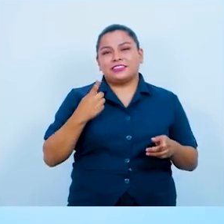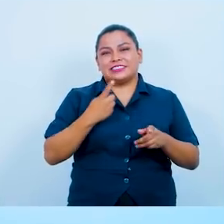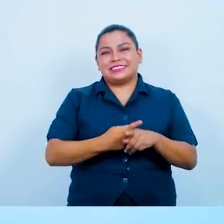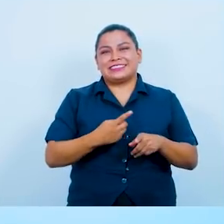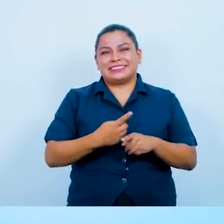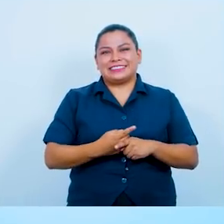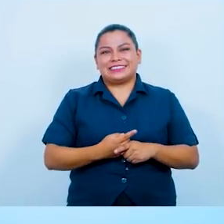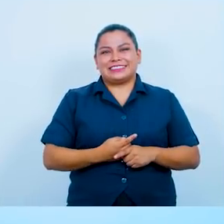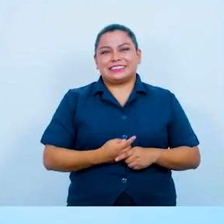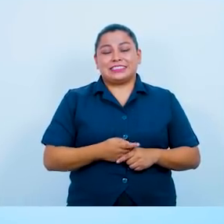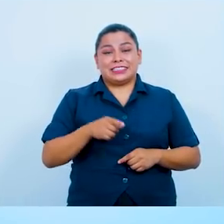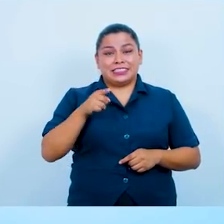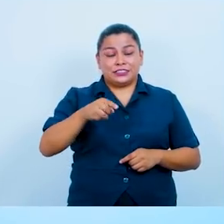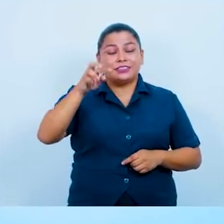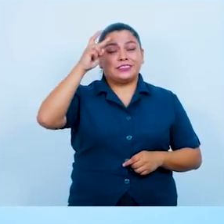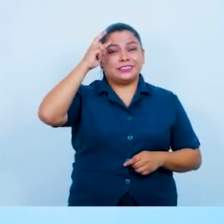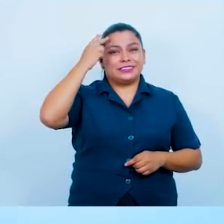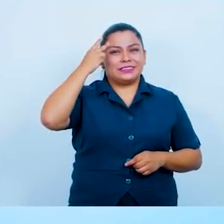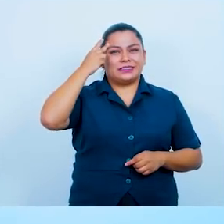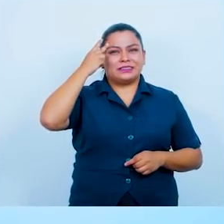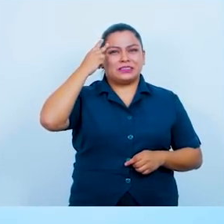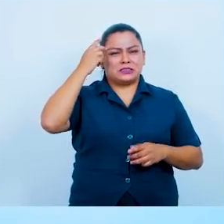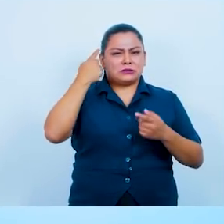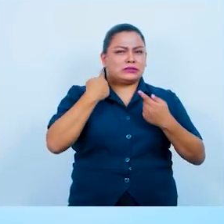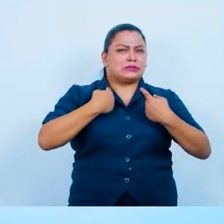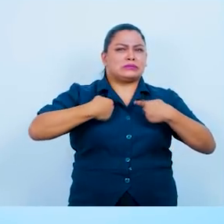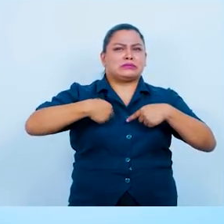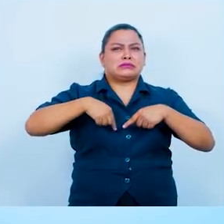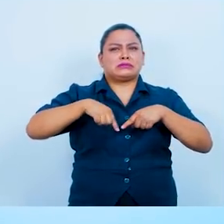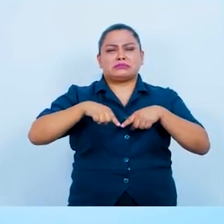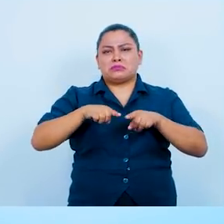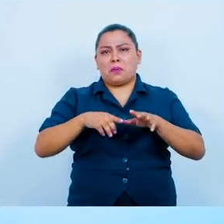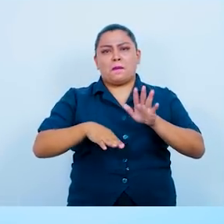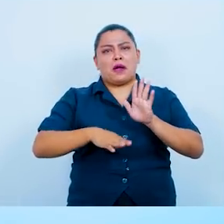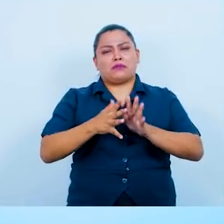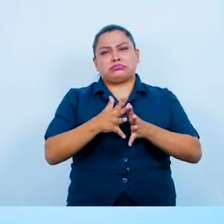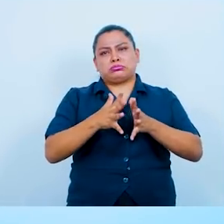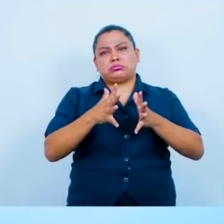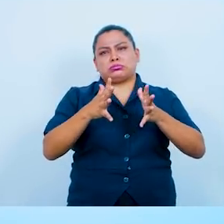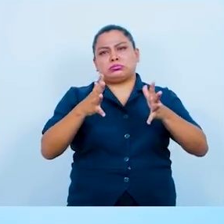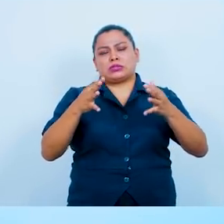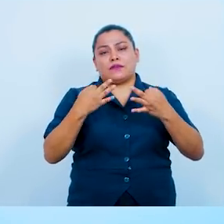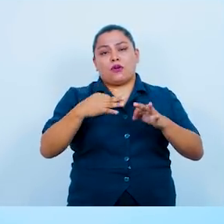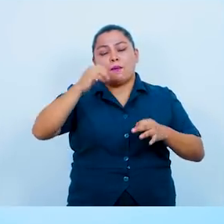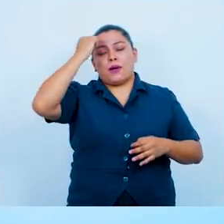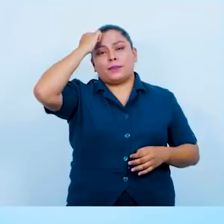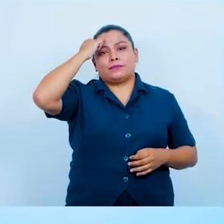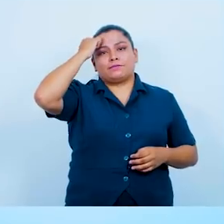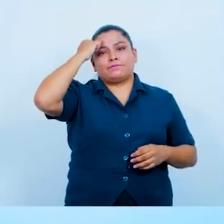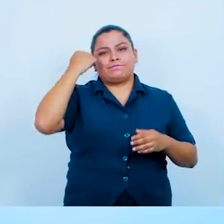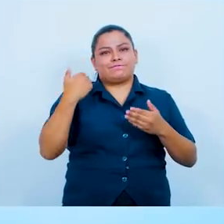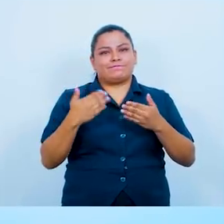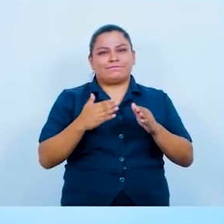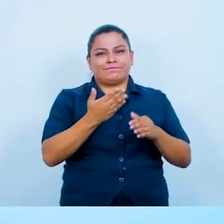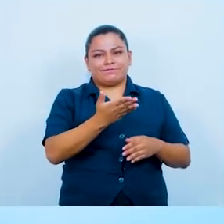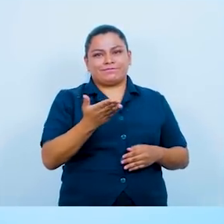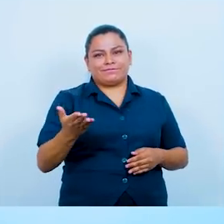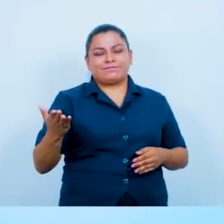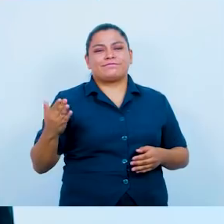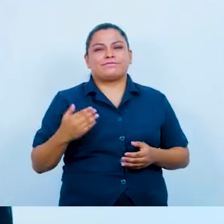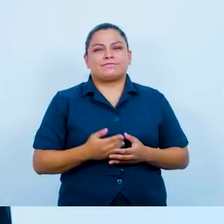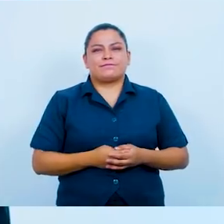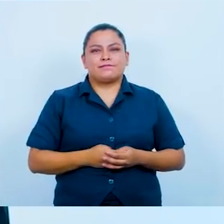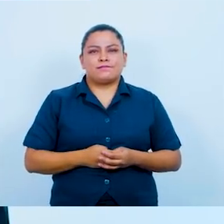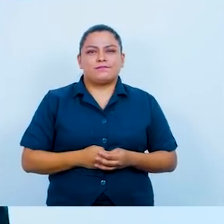Mauricio. De eso se trata, de ir ampliando nuestras formas de aprendizaje con diferentes herramientas y recursos.